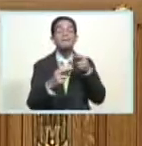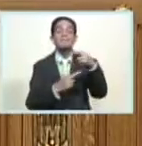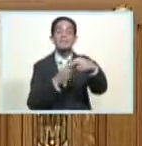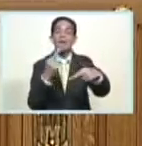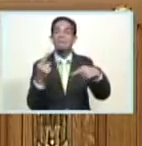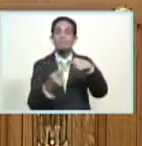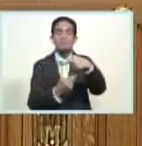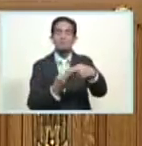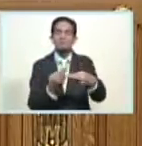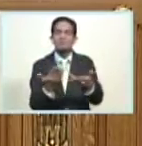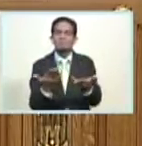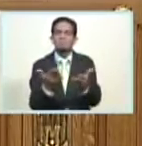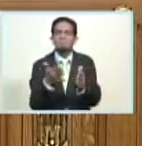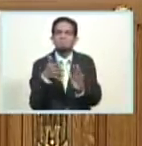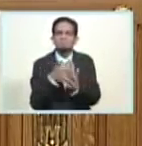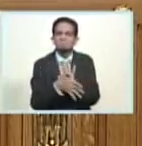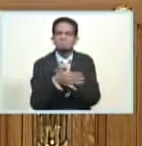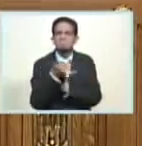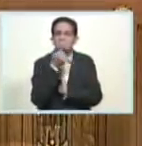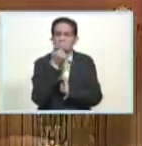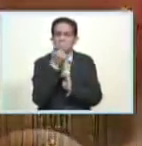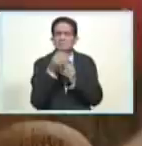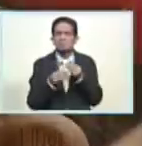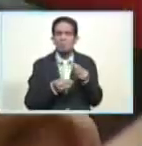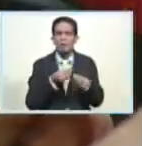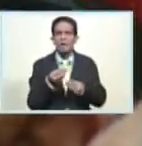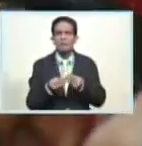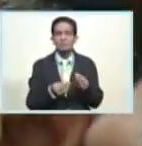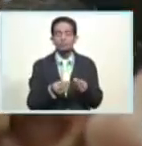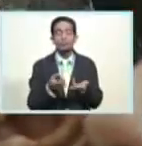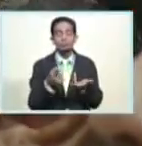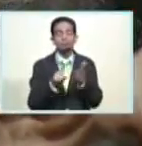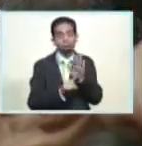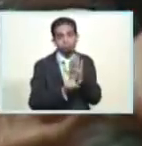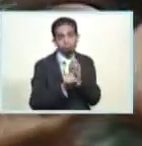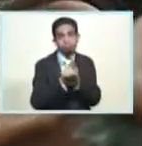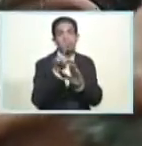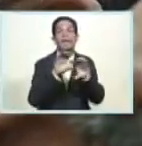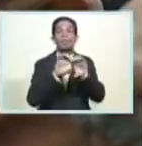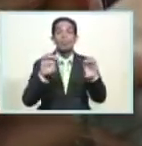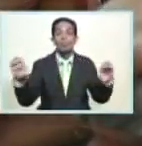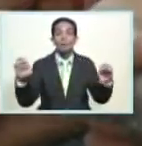no logró los más altos estándares de educación, cultura,